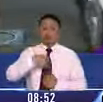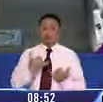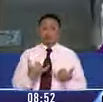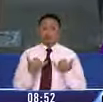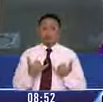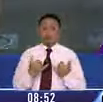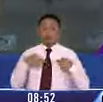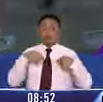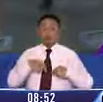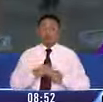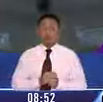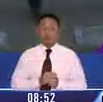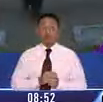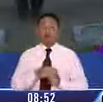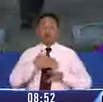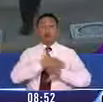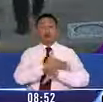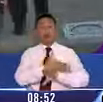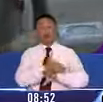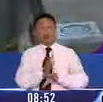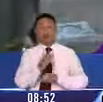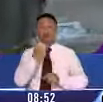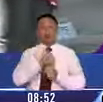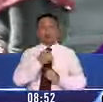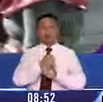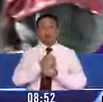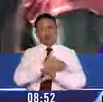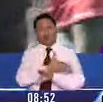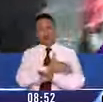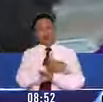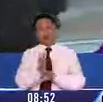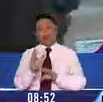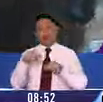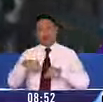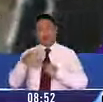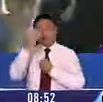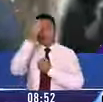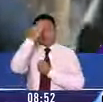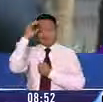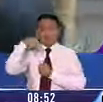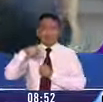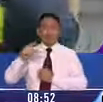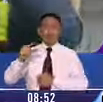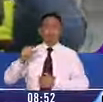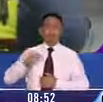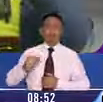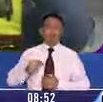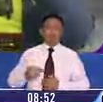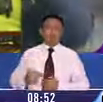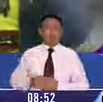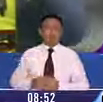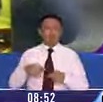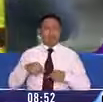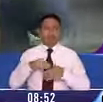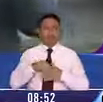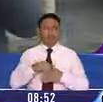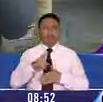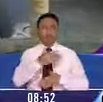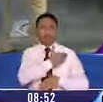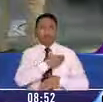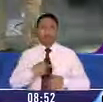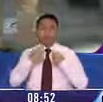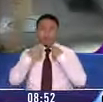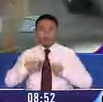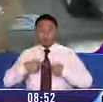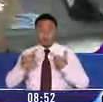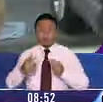hoy se va a extender una jornada acá en el Palacio de Carondelet para conocer pues los detalles, sobre todo expectativa. El presidente ha